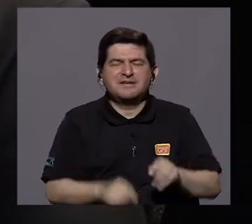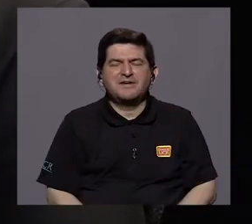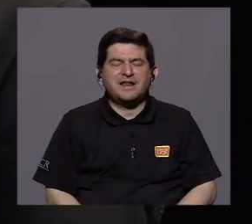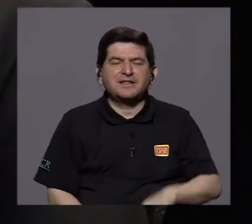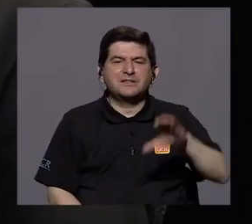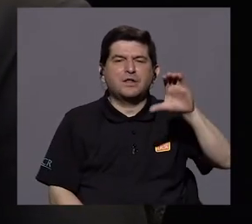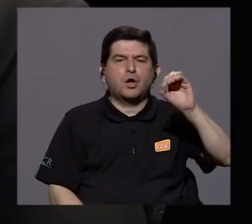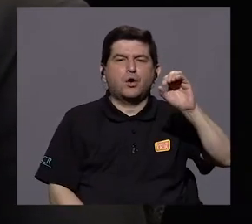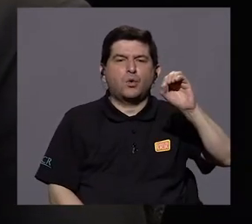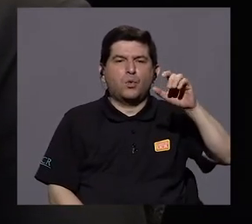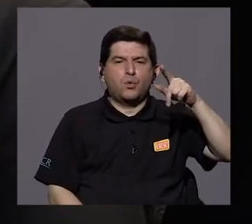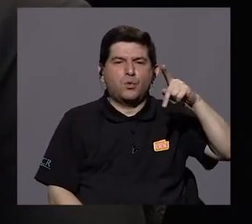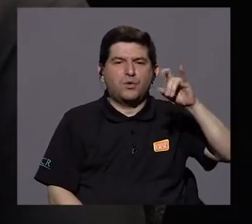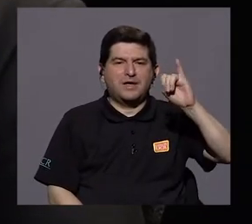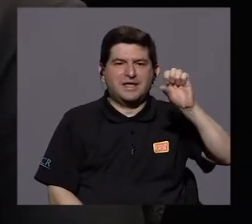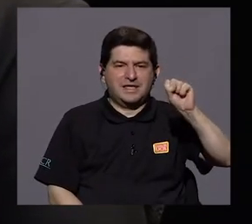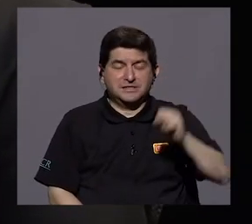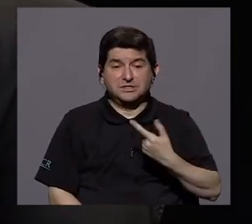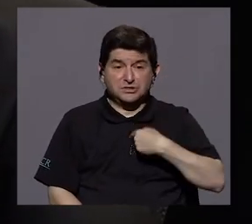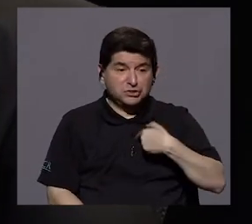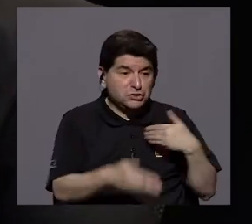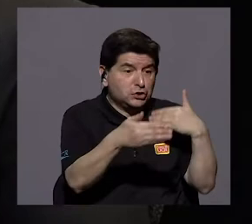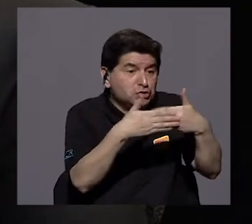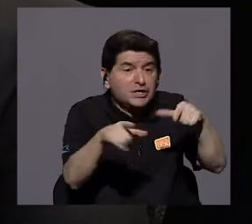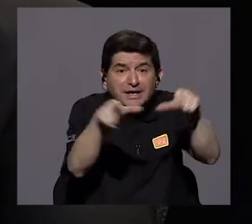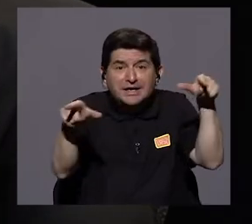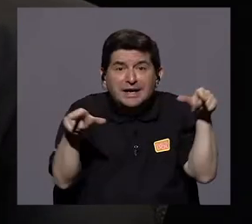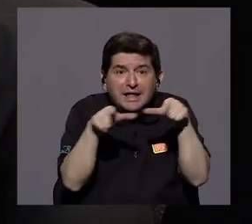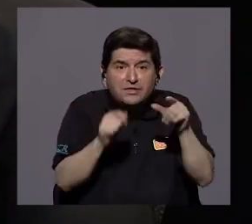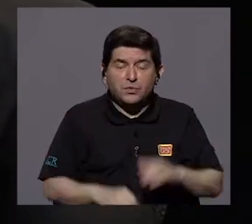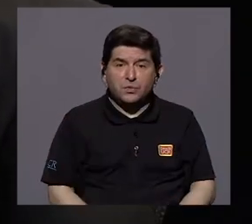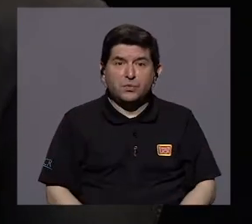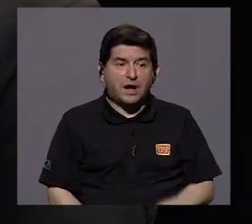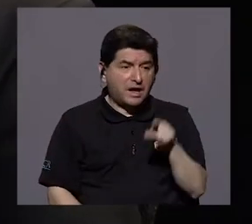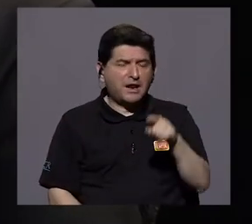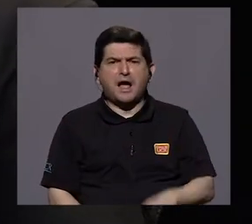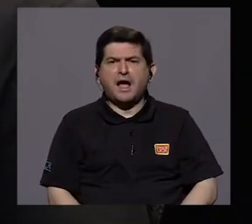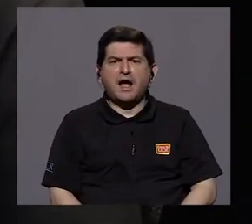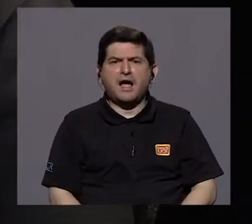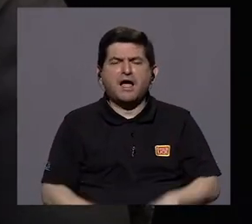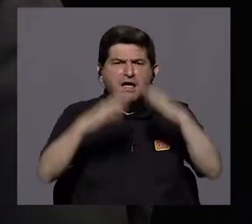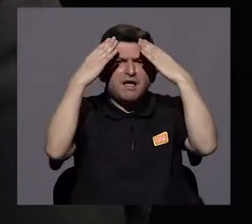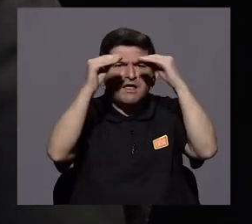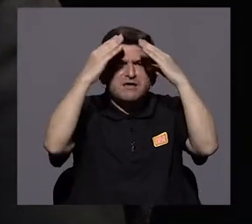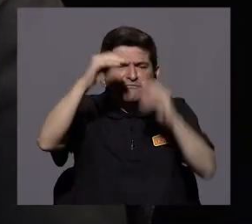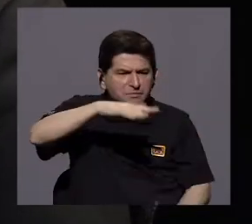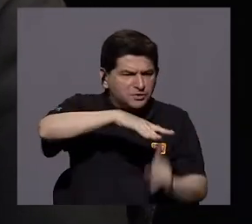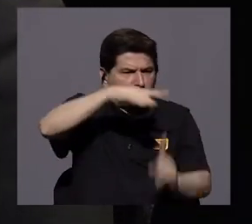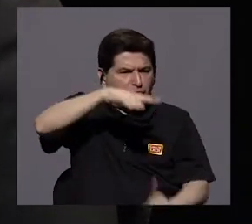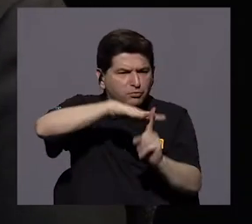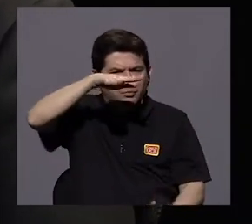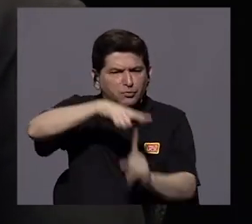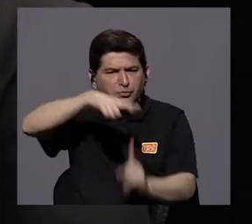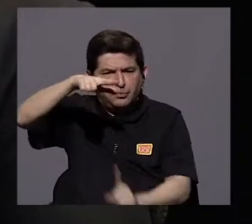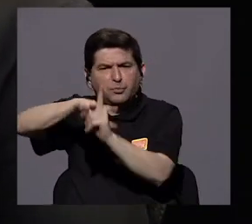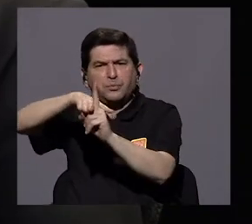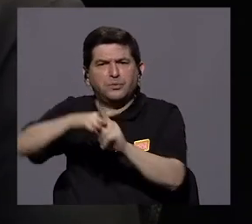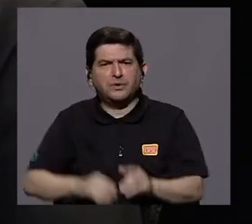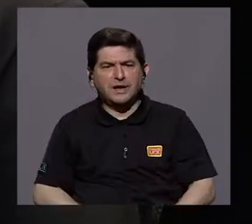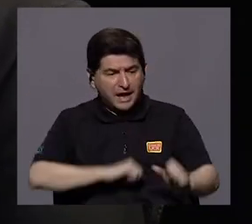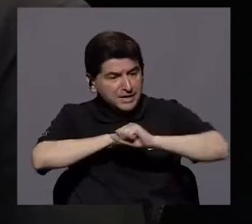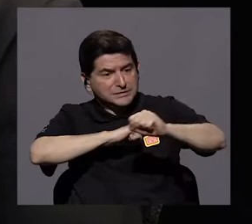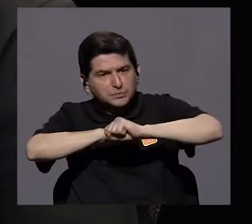donde uno después no sabe por qué, si yo estoy cerca de tal centro comercial, comienzan a llegarme una serie